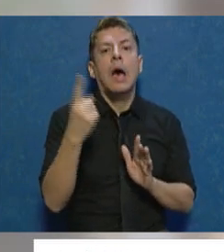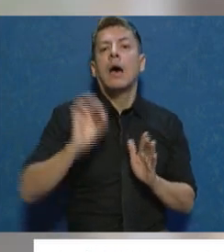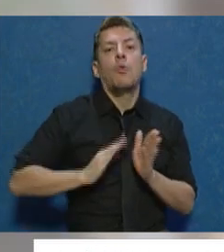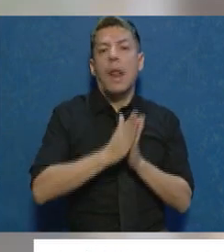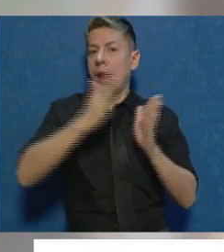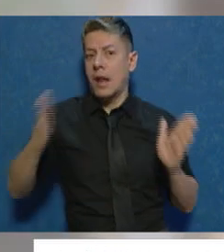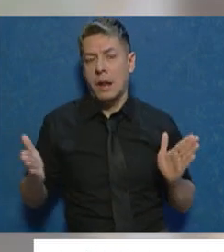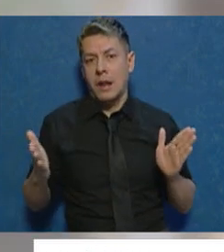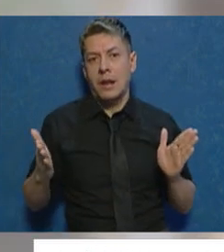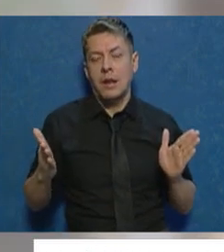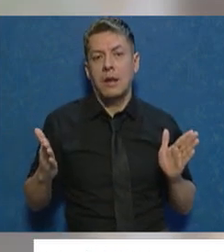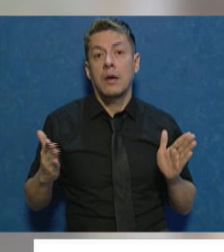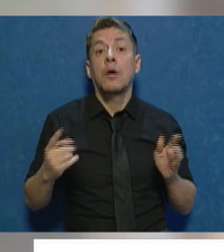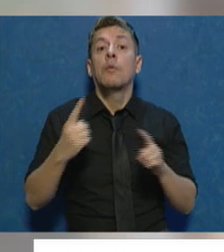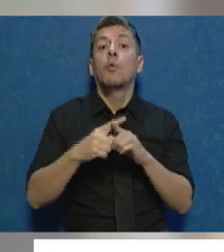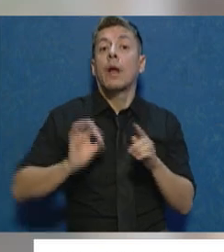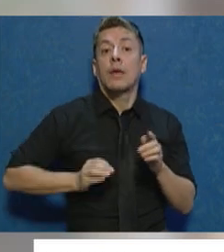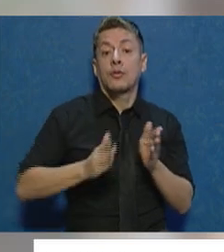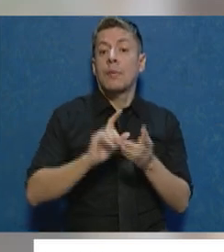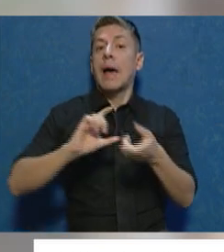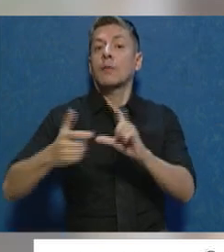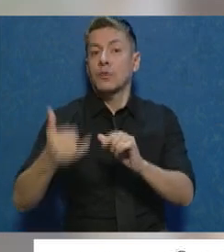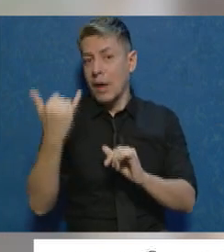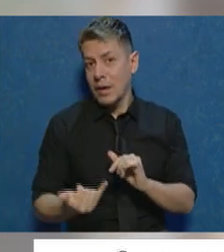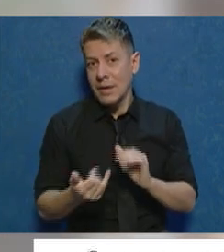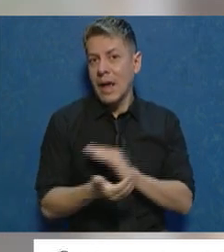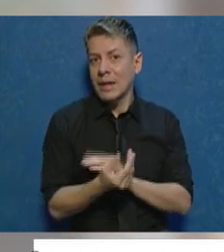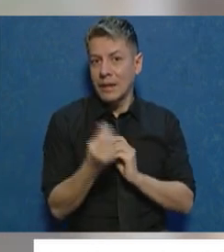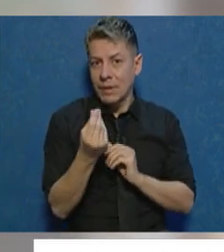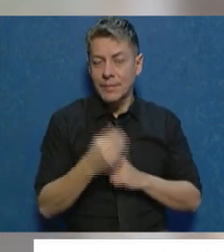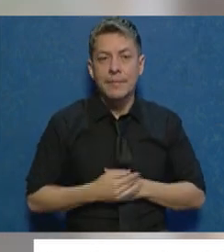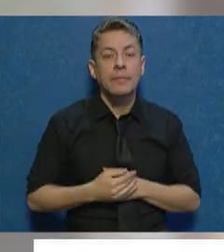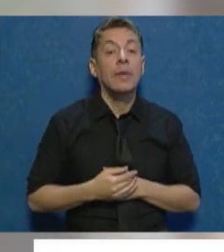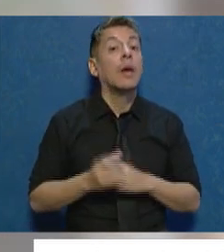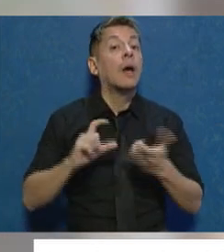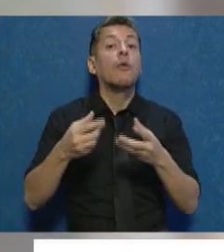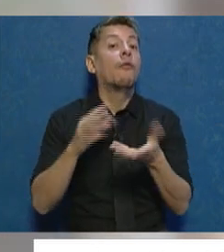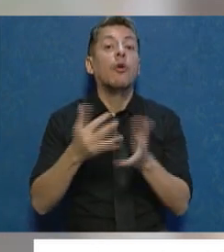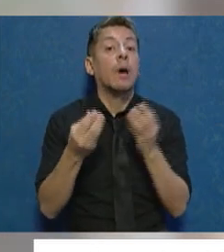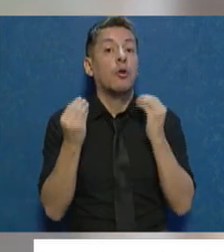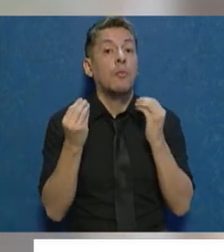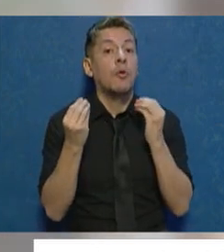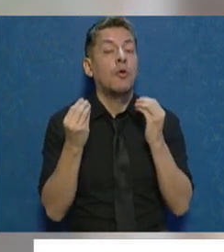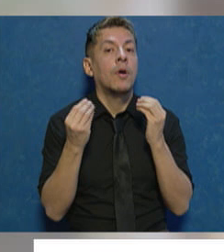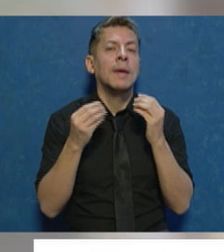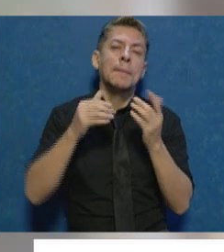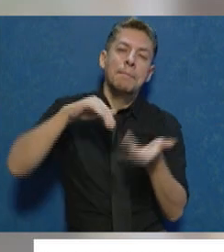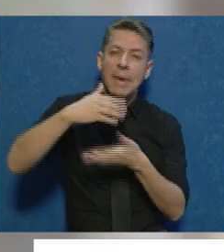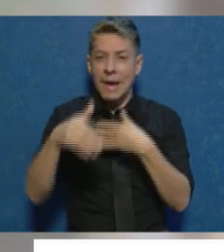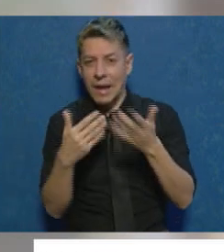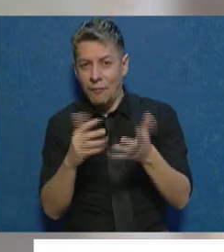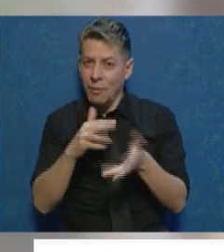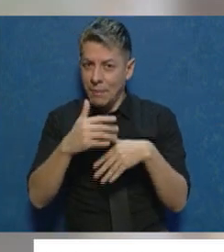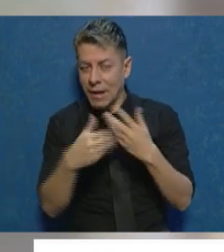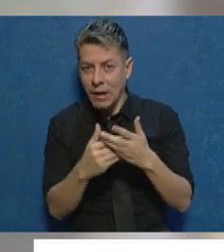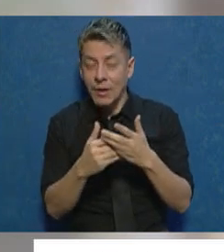Estos valores se van a actualizar de manera anual. Y para actualizarlos habrá una fórmula mix entre